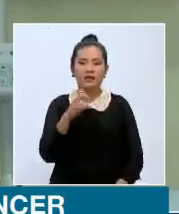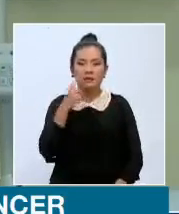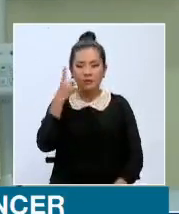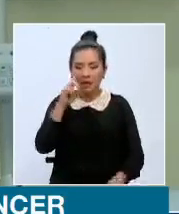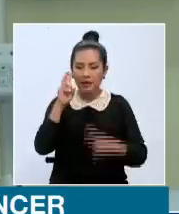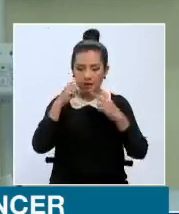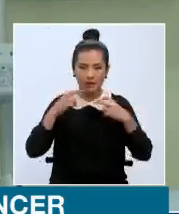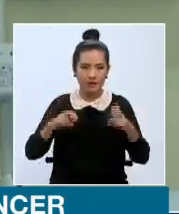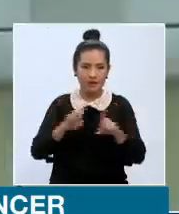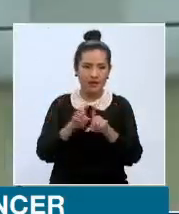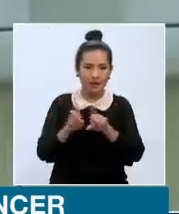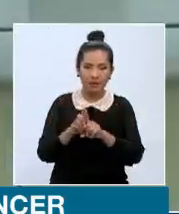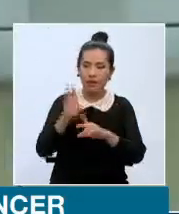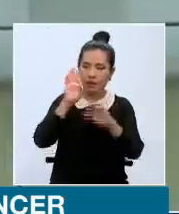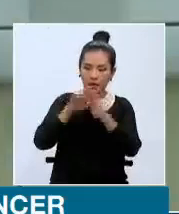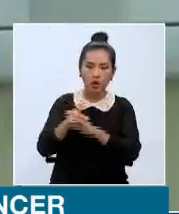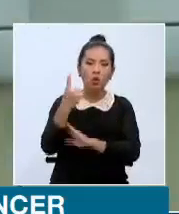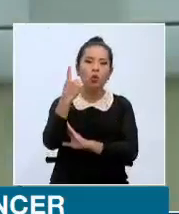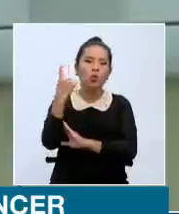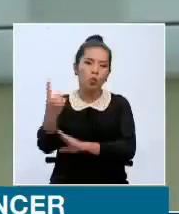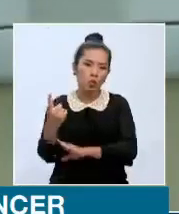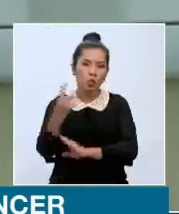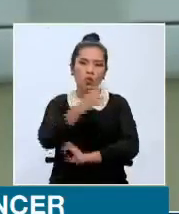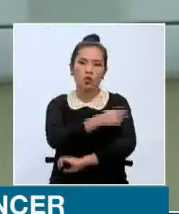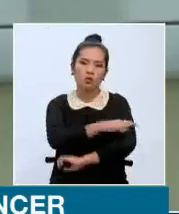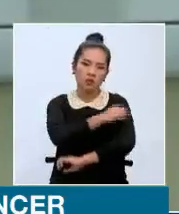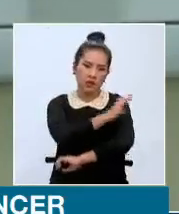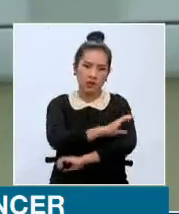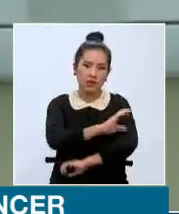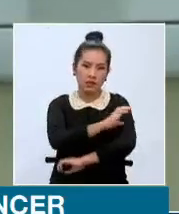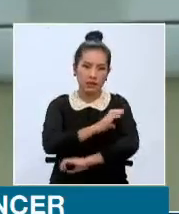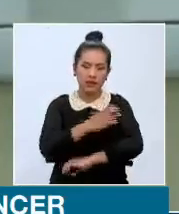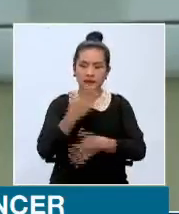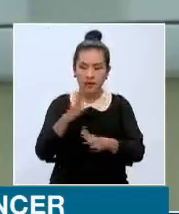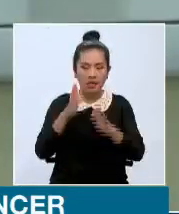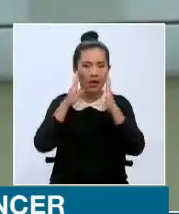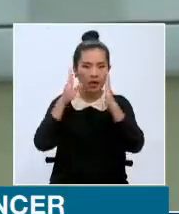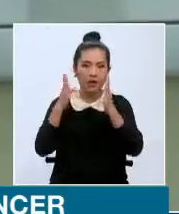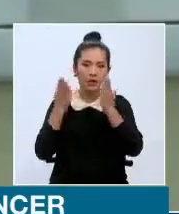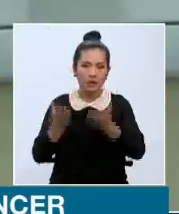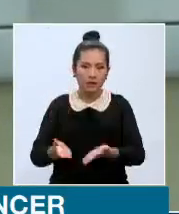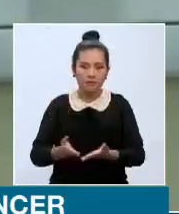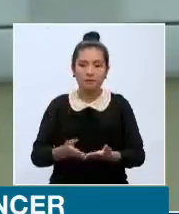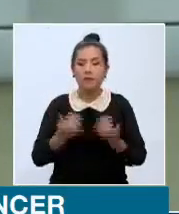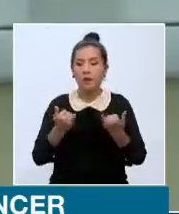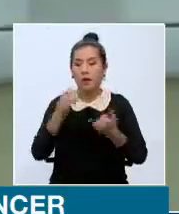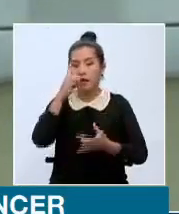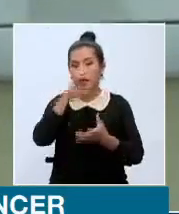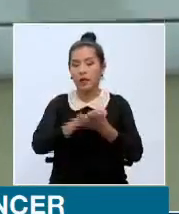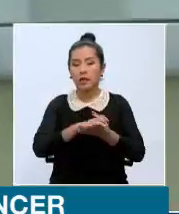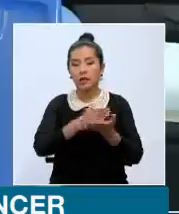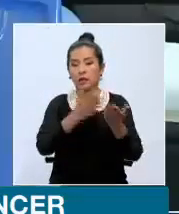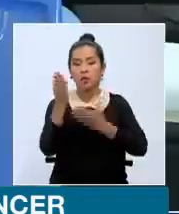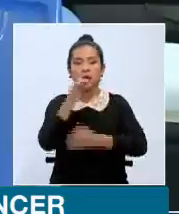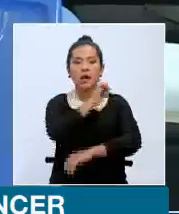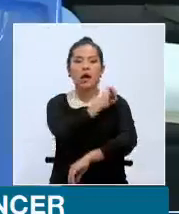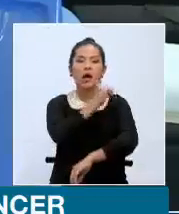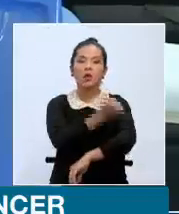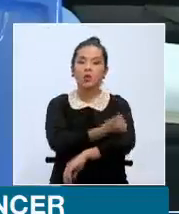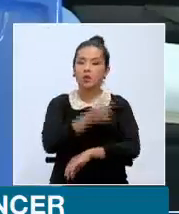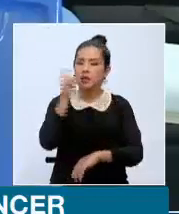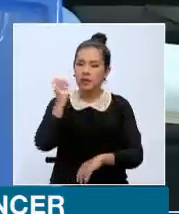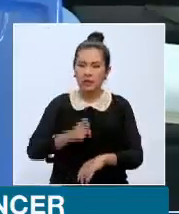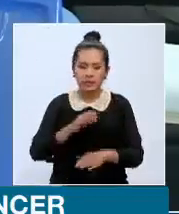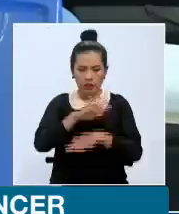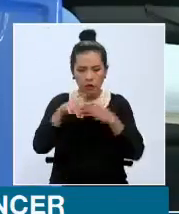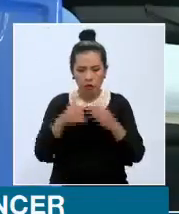donde los pacientes también son atendidos ahí. Yo creo que las autoridades tienen que poner todo